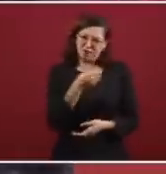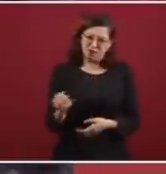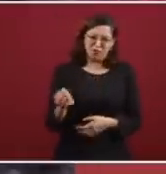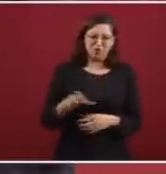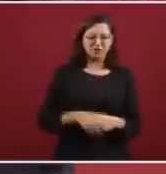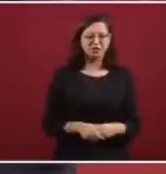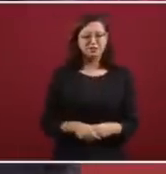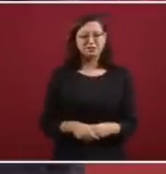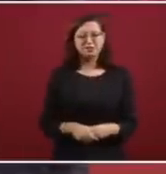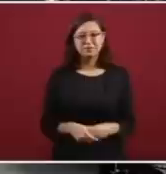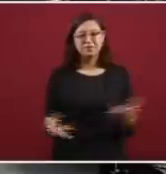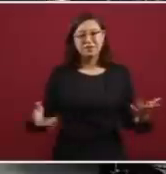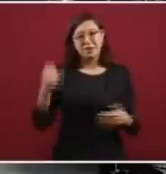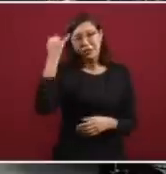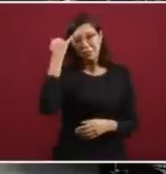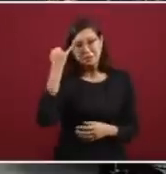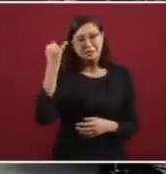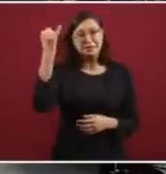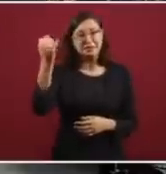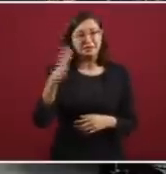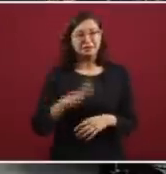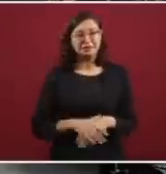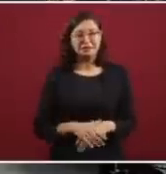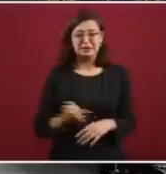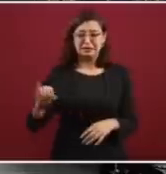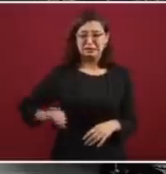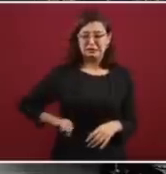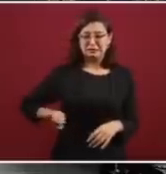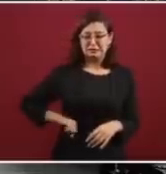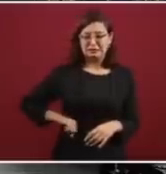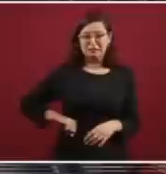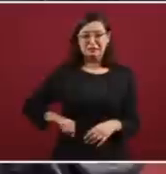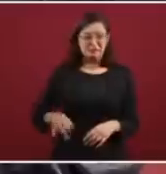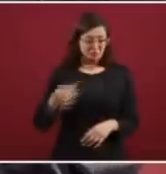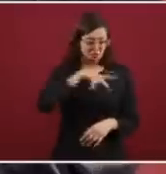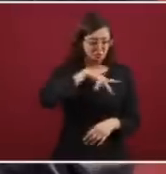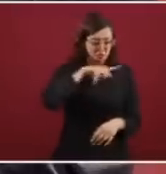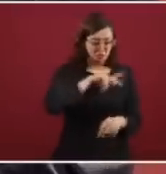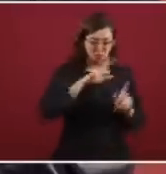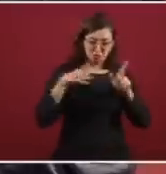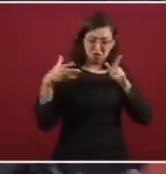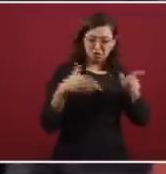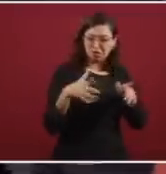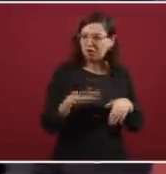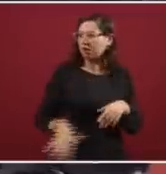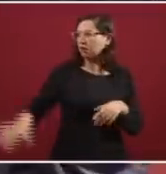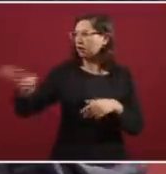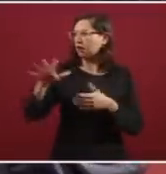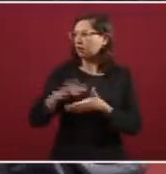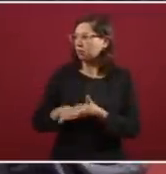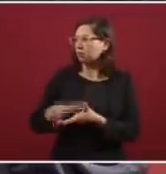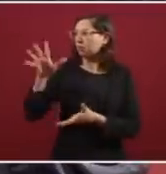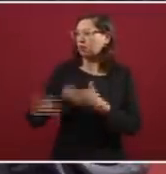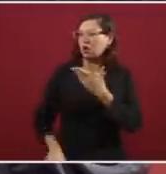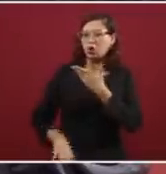Imagínense los intereses creados, tantos inconformes, no muchos,